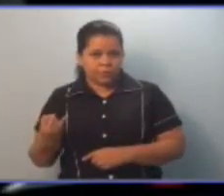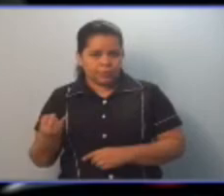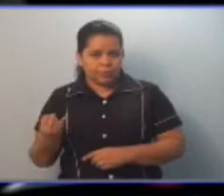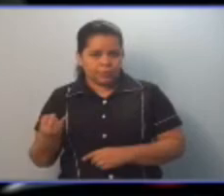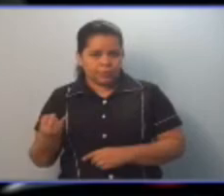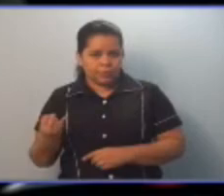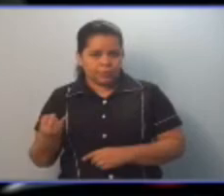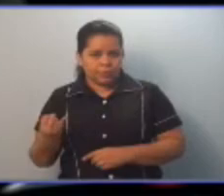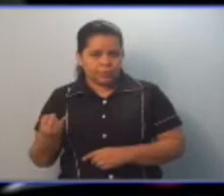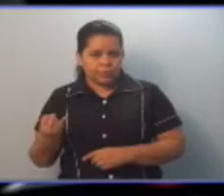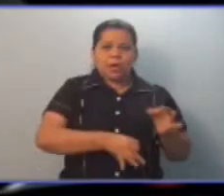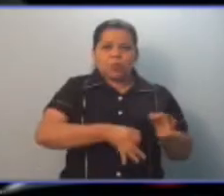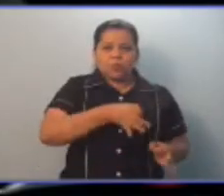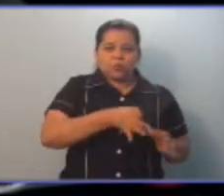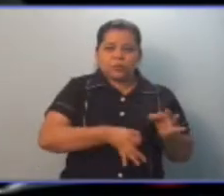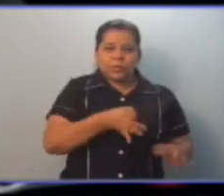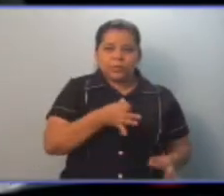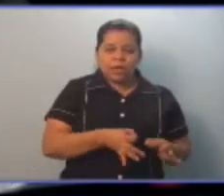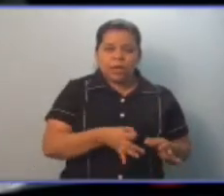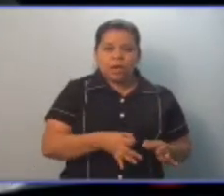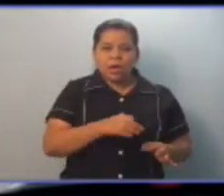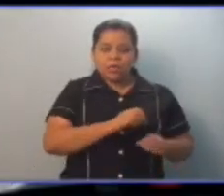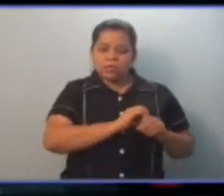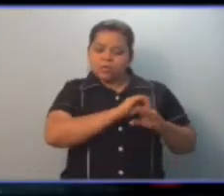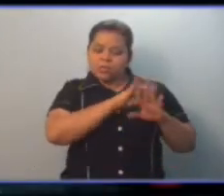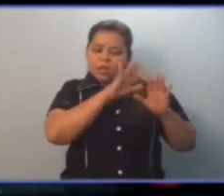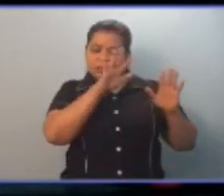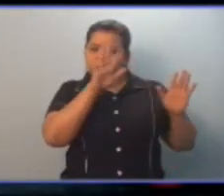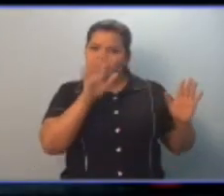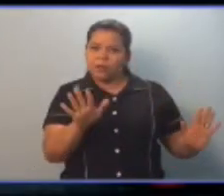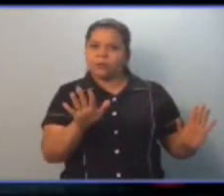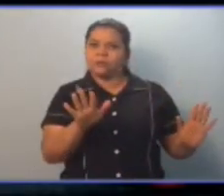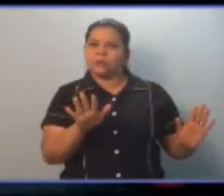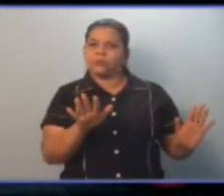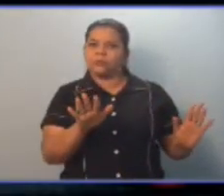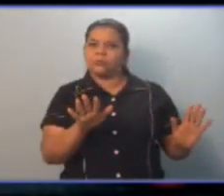un sistema de justicia abierta y transparente?